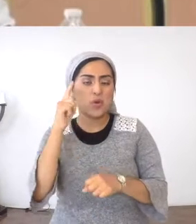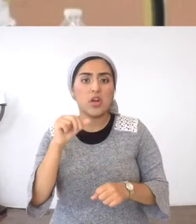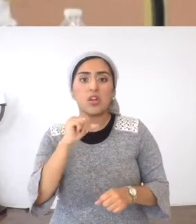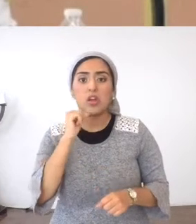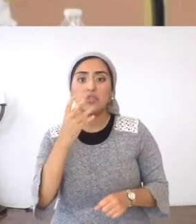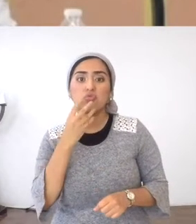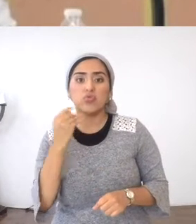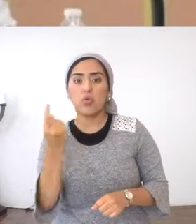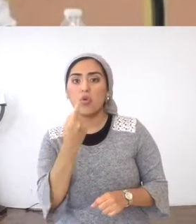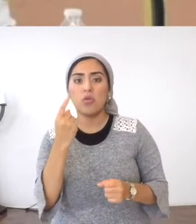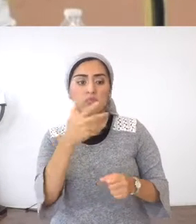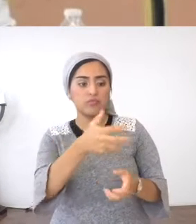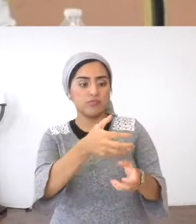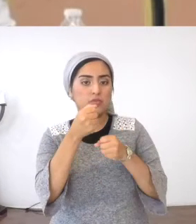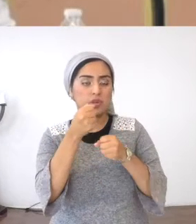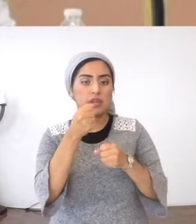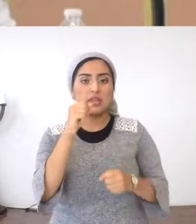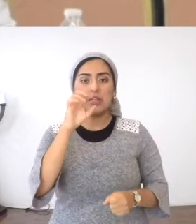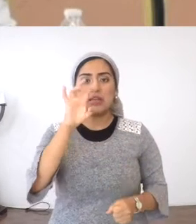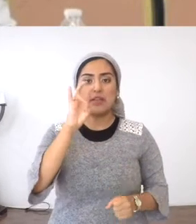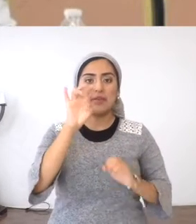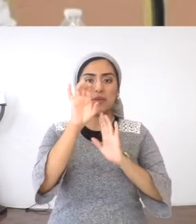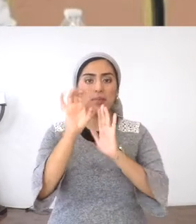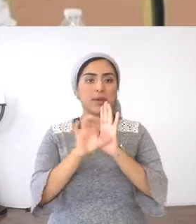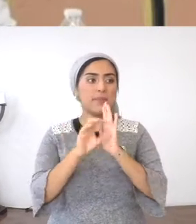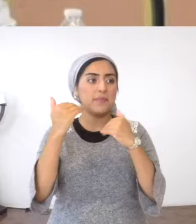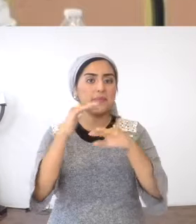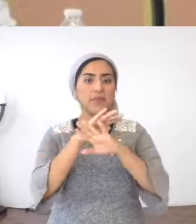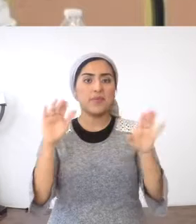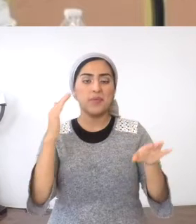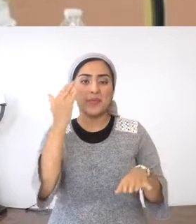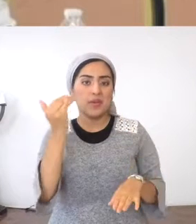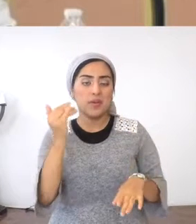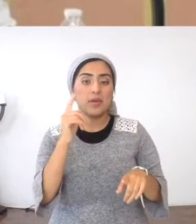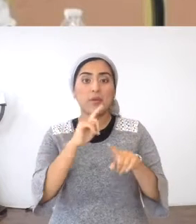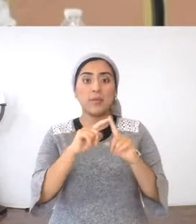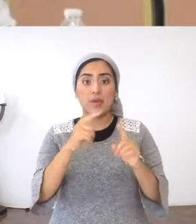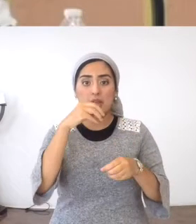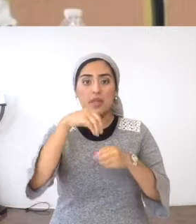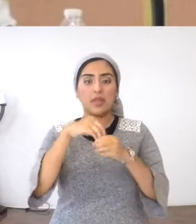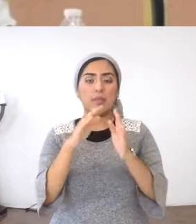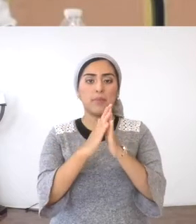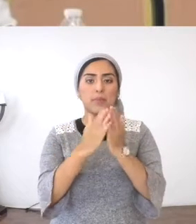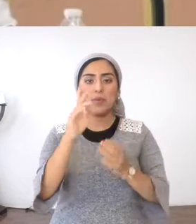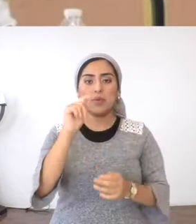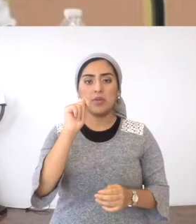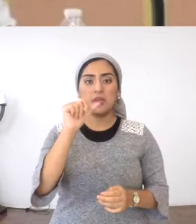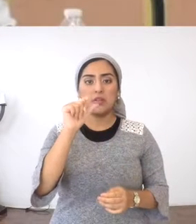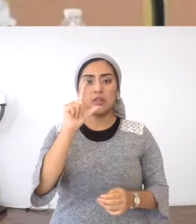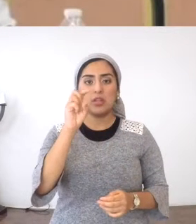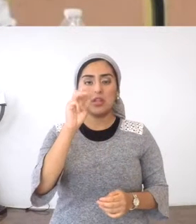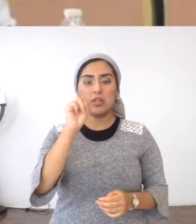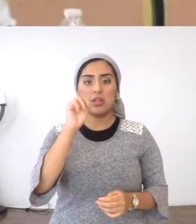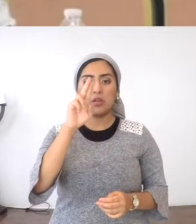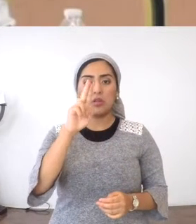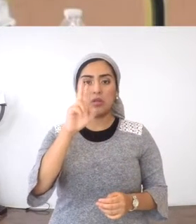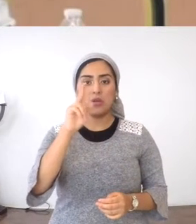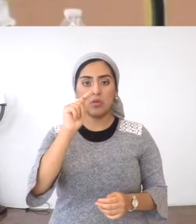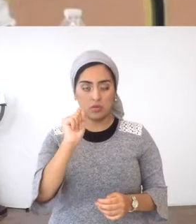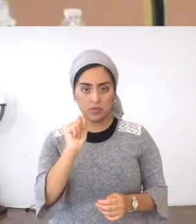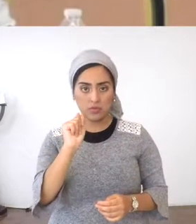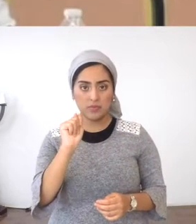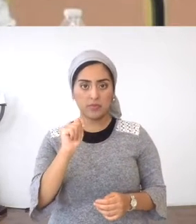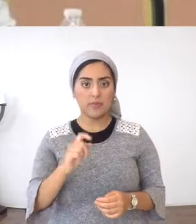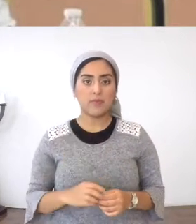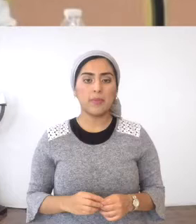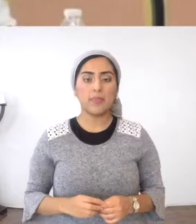gentiles Deben de tomar Solamente esas leyes Las leyes De Noaj Que vuelvo a repetir Están en el libro Del Talmud En el Talmud Sanedrín En el libro